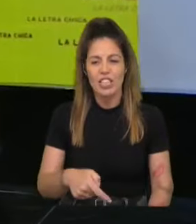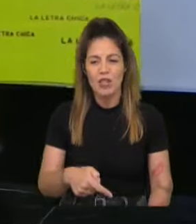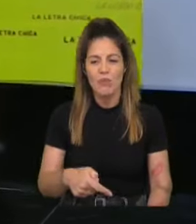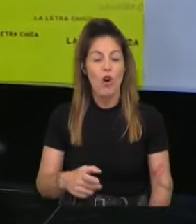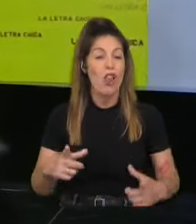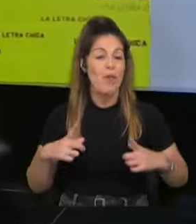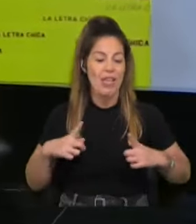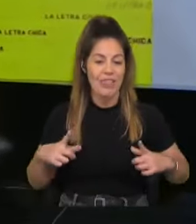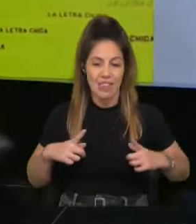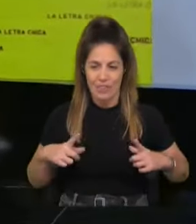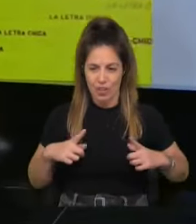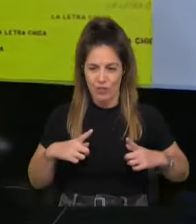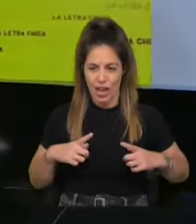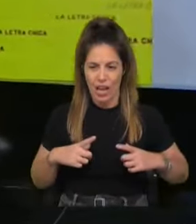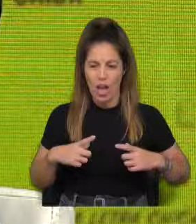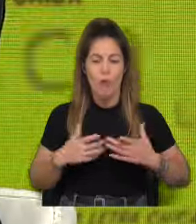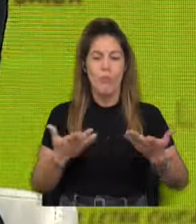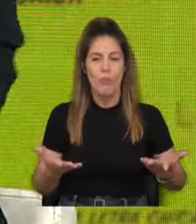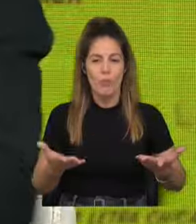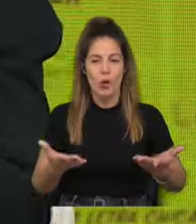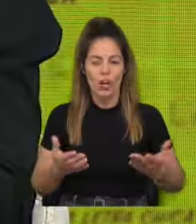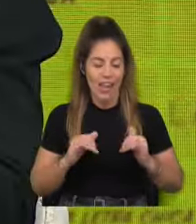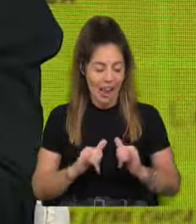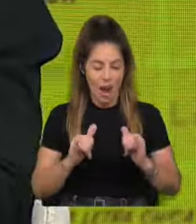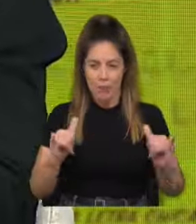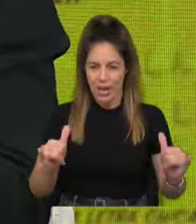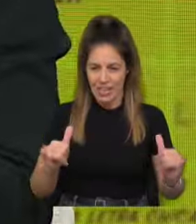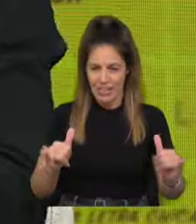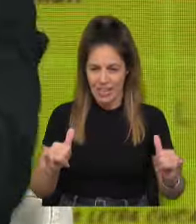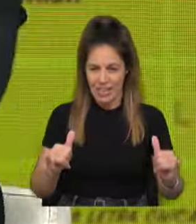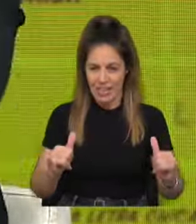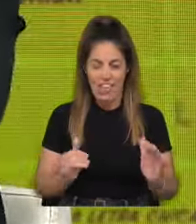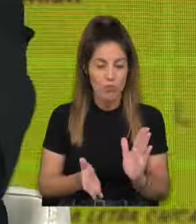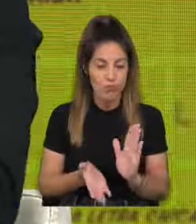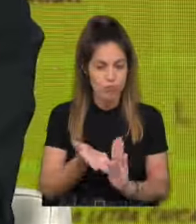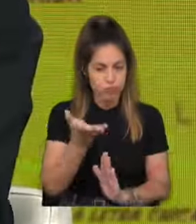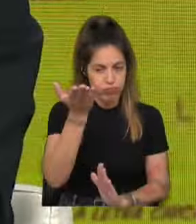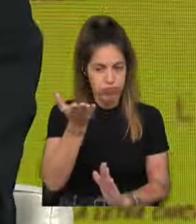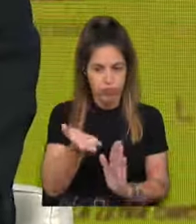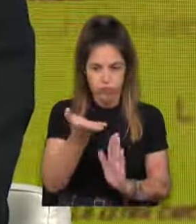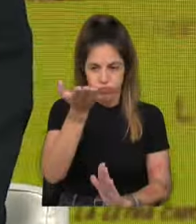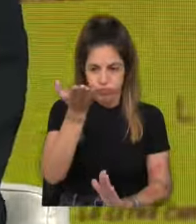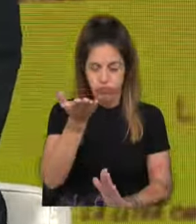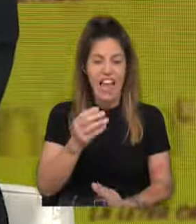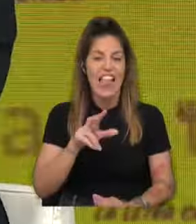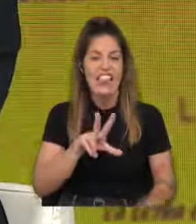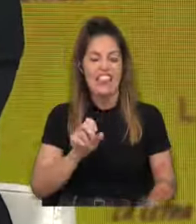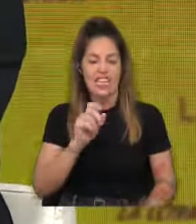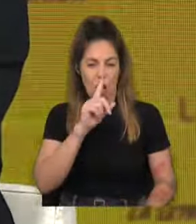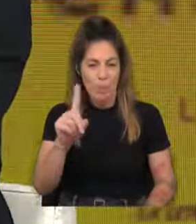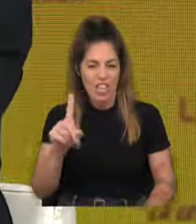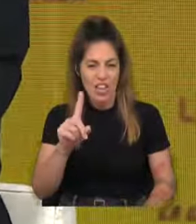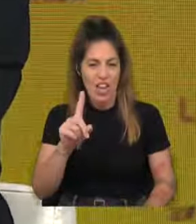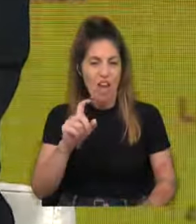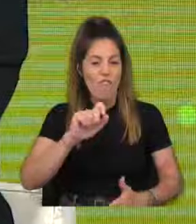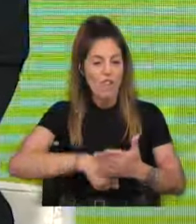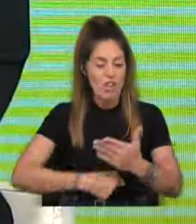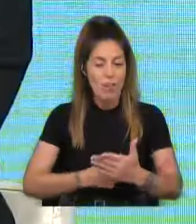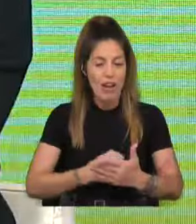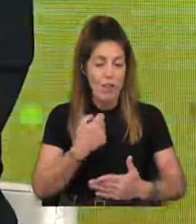mucha expectativa por el discurso de la campaña que es ascendente y de consolidación estamos a 30,000 firmas de